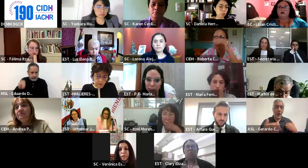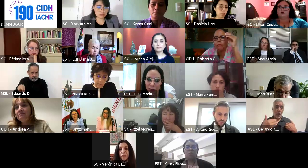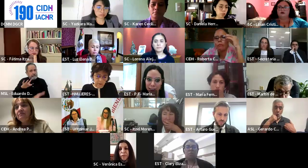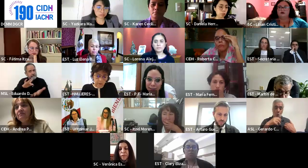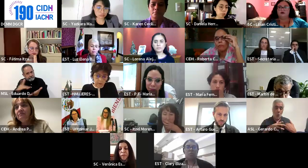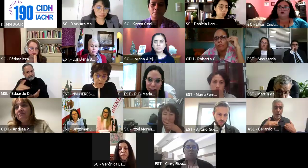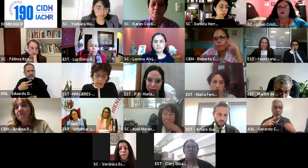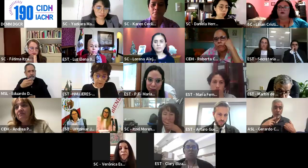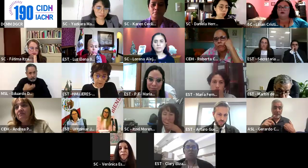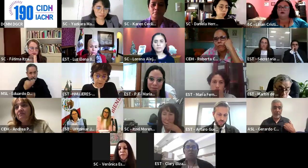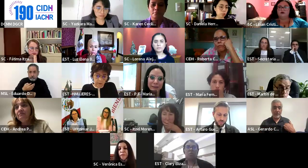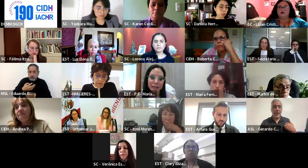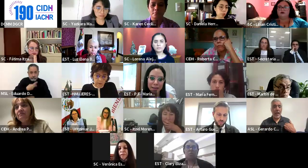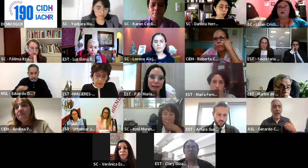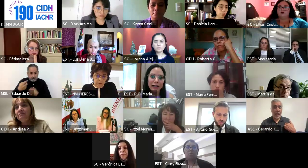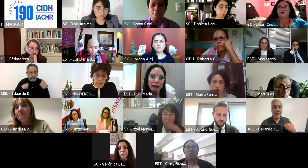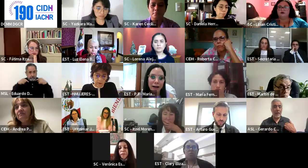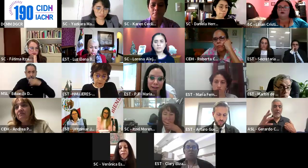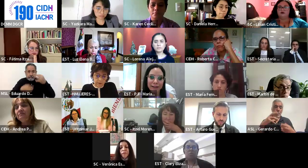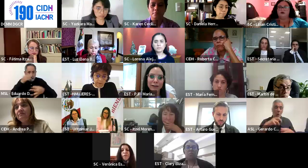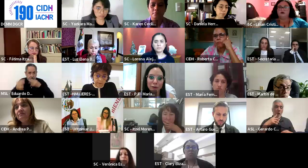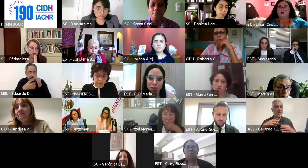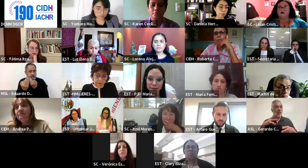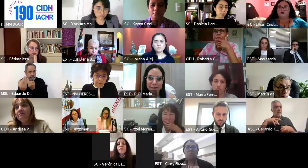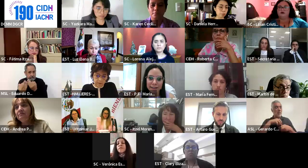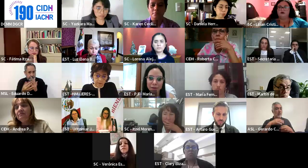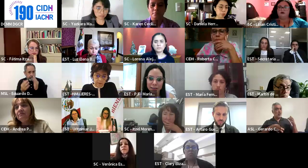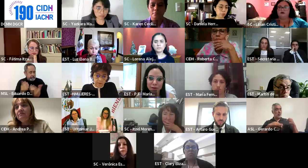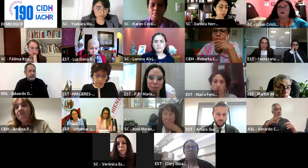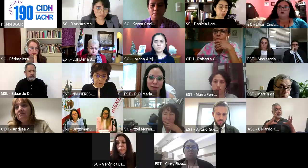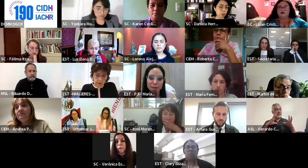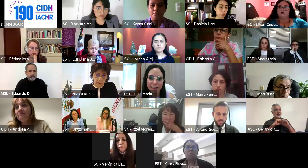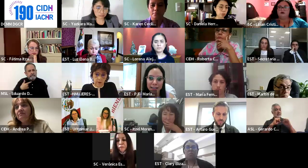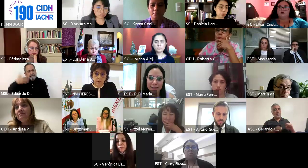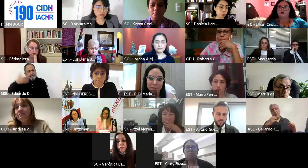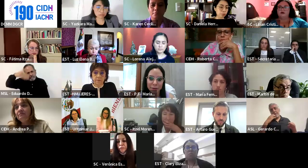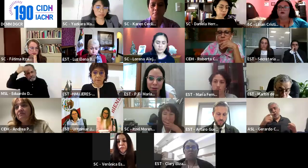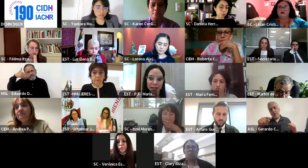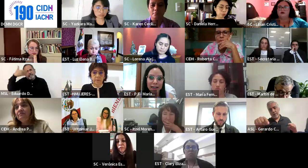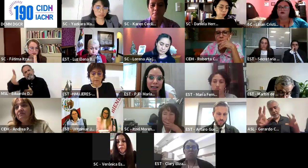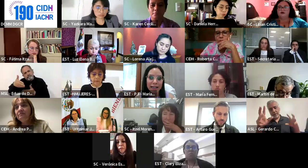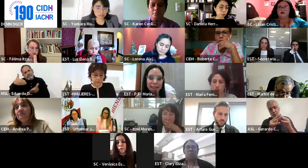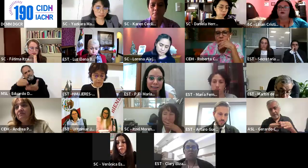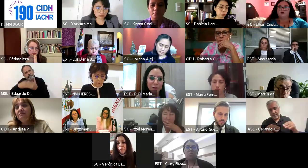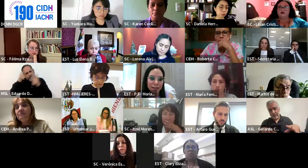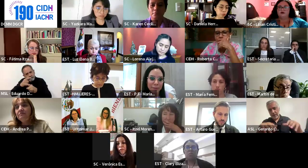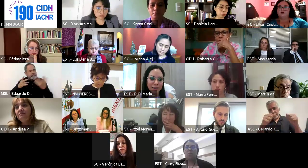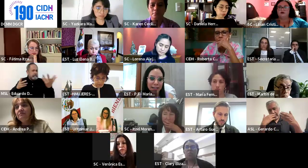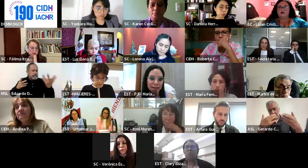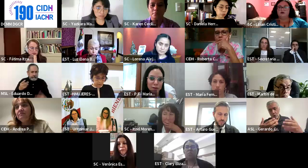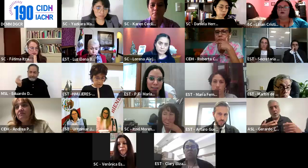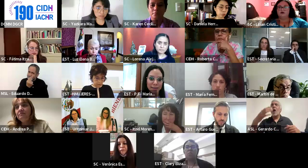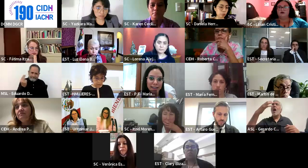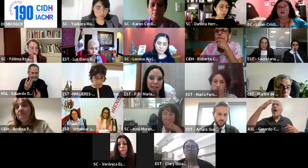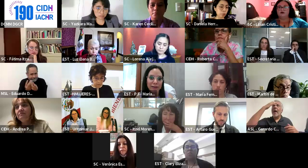la convocatoria de esta audiencia. Ahora bien, conscientes de los retos y posibilidades de mejora que esta